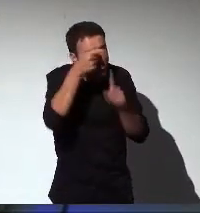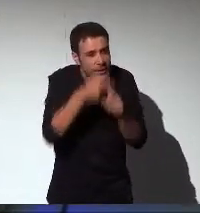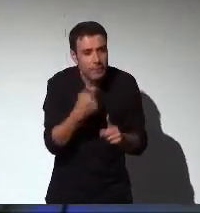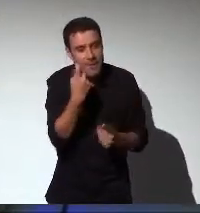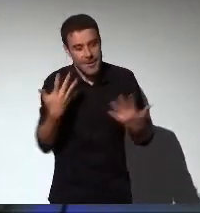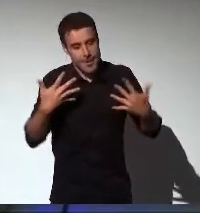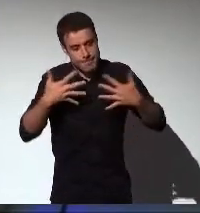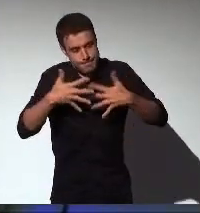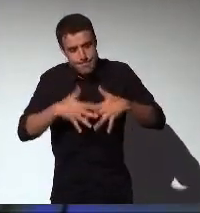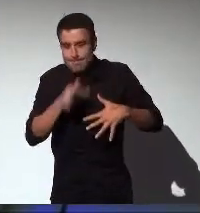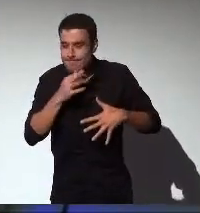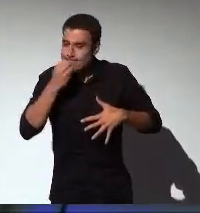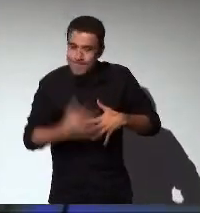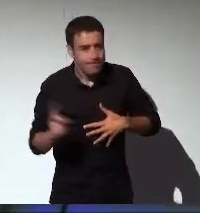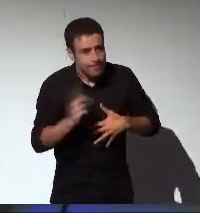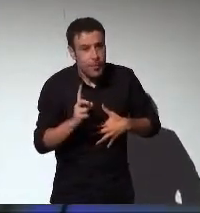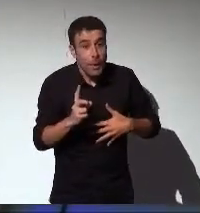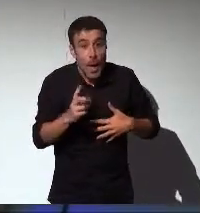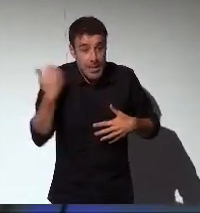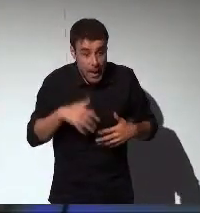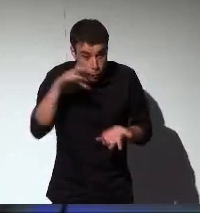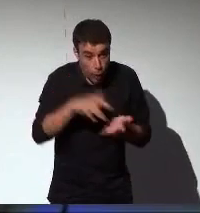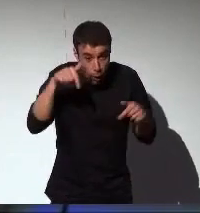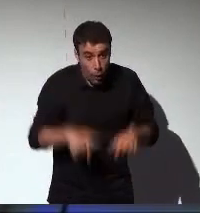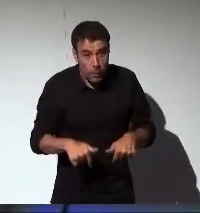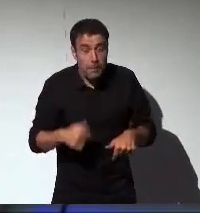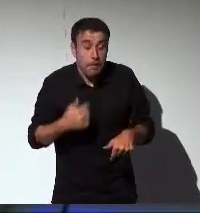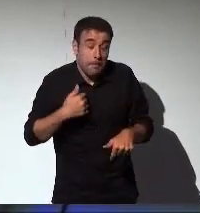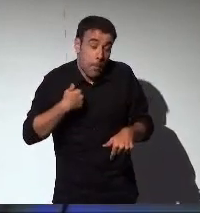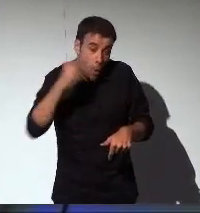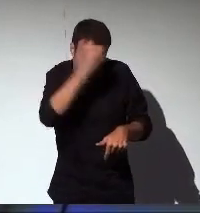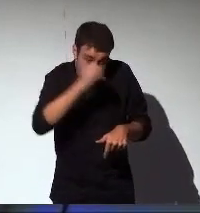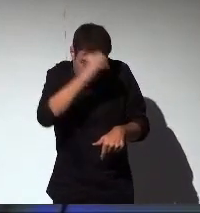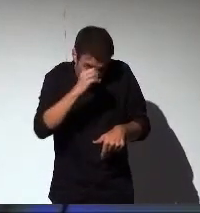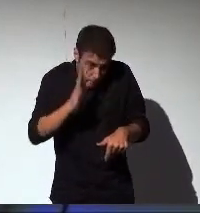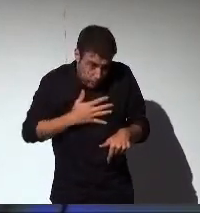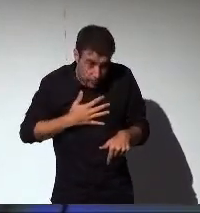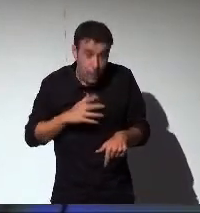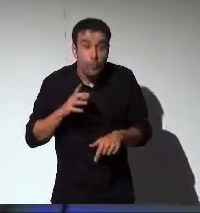objetivos y a día de hoy creo que, desde mi punto de vista,